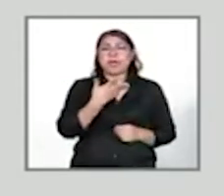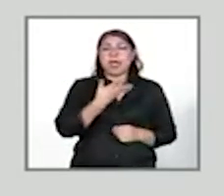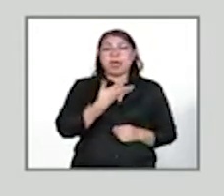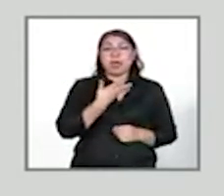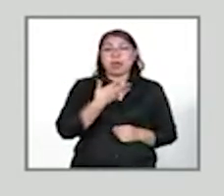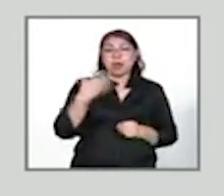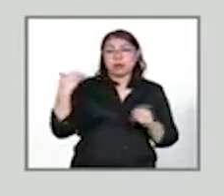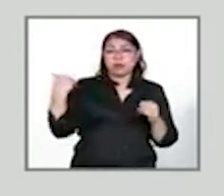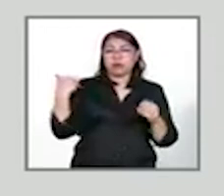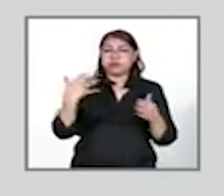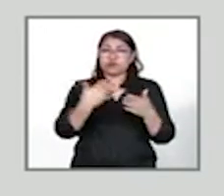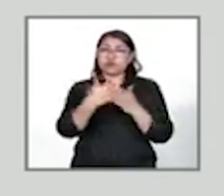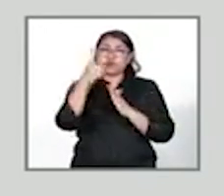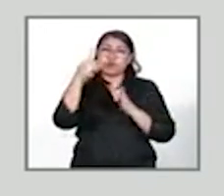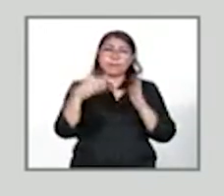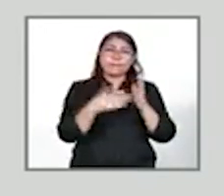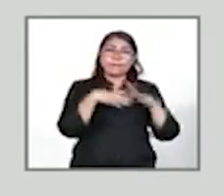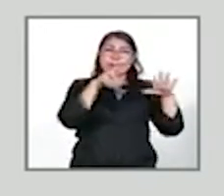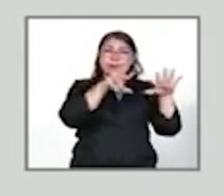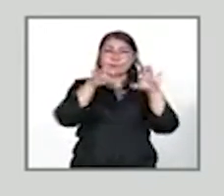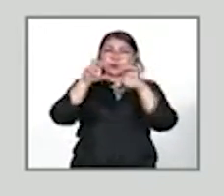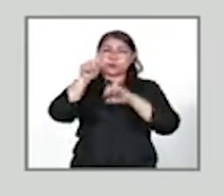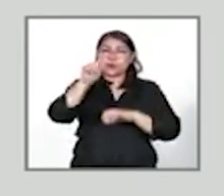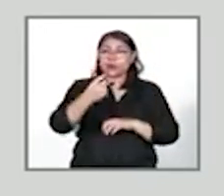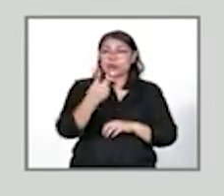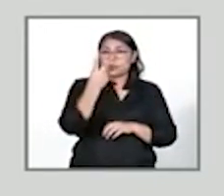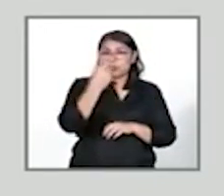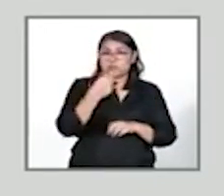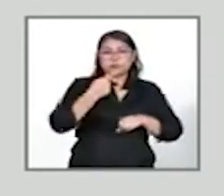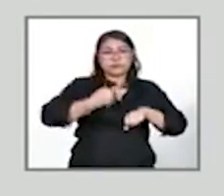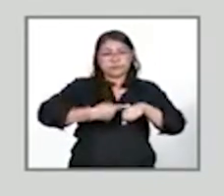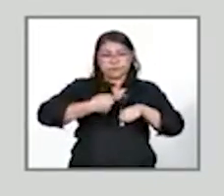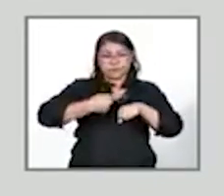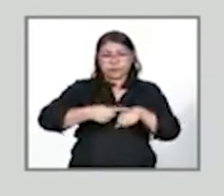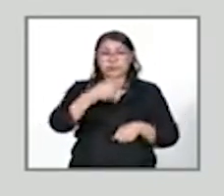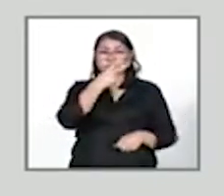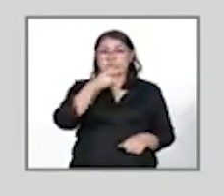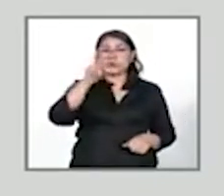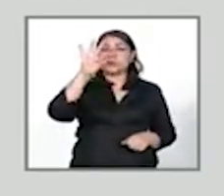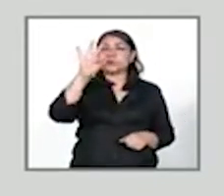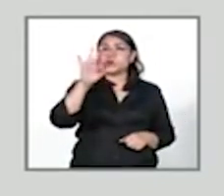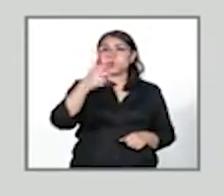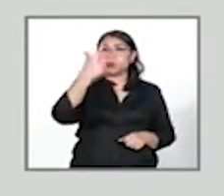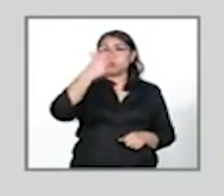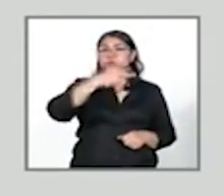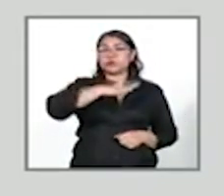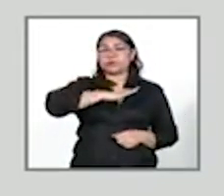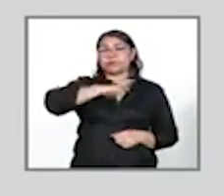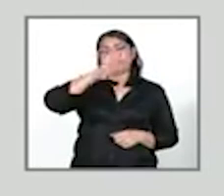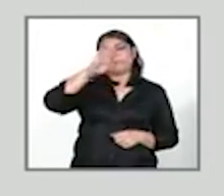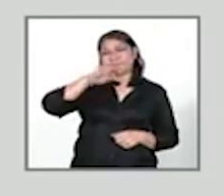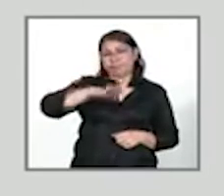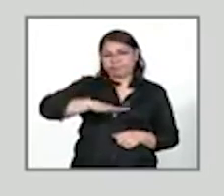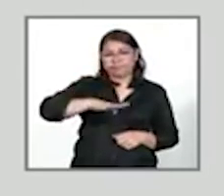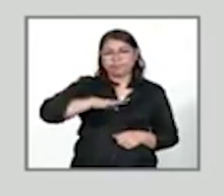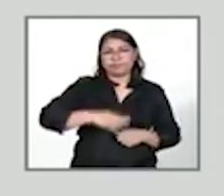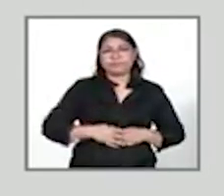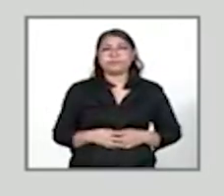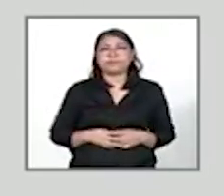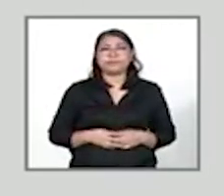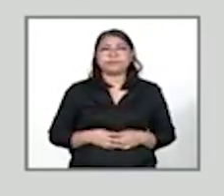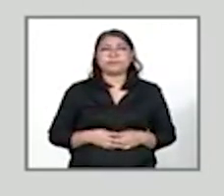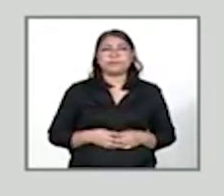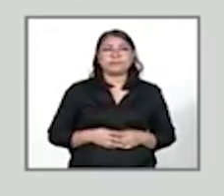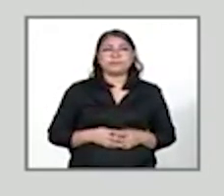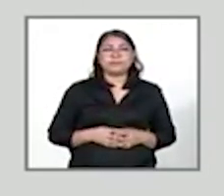tenemos 1.822 casos confirmados y 248 defunciones registradas. En